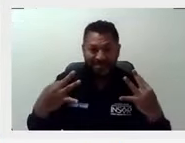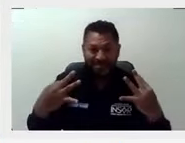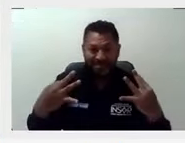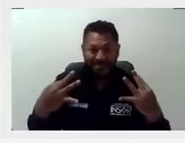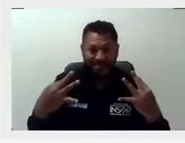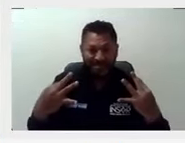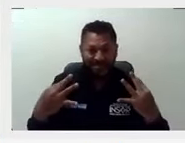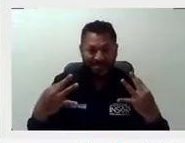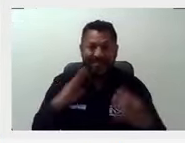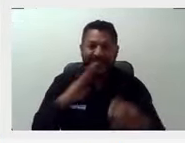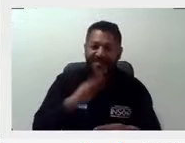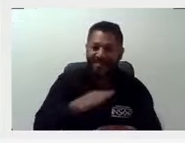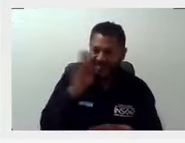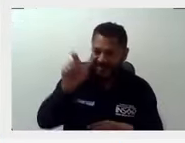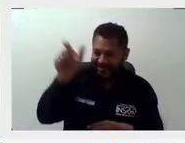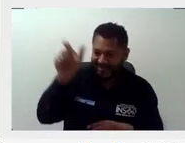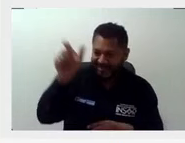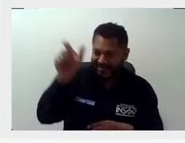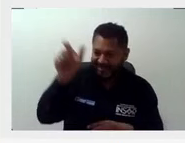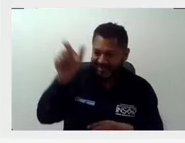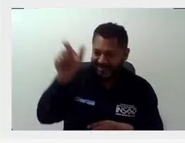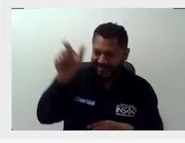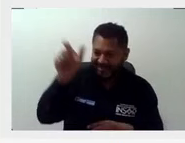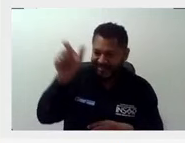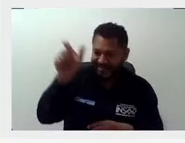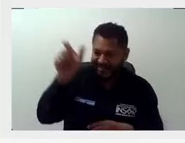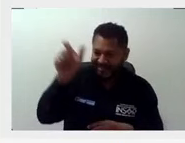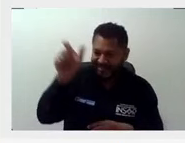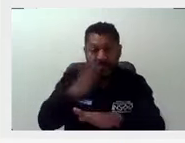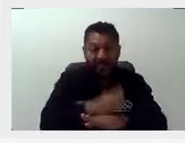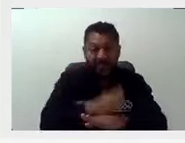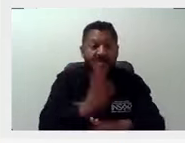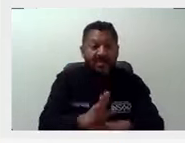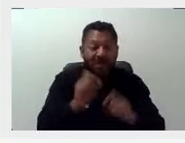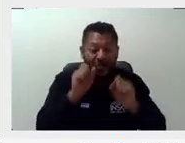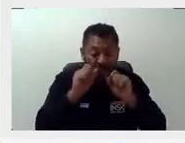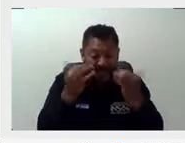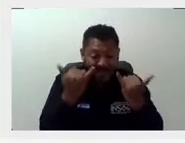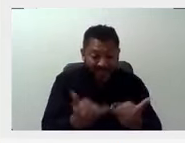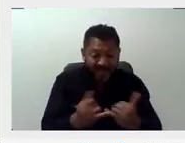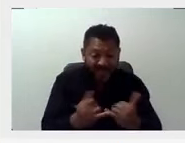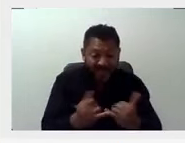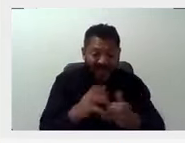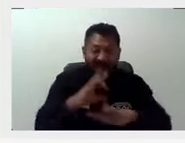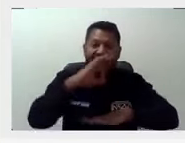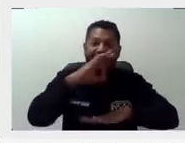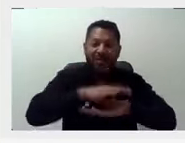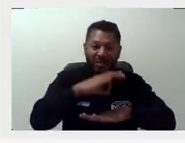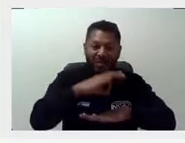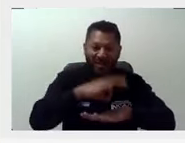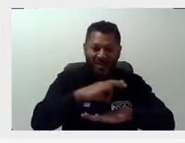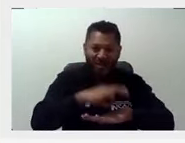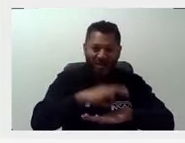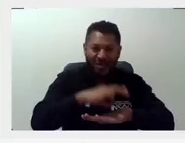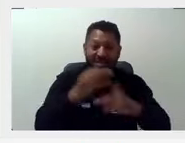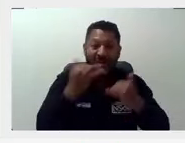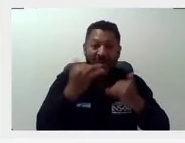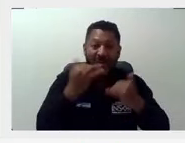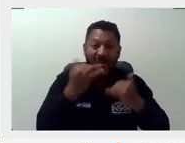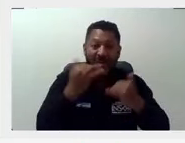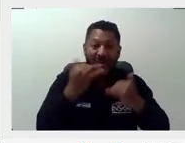Dora, que les tenemos una sorpresa desde la Fundación y desde esta estrategia de la educación que nos une, y es que vamos a crear un centro de